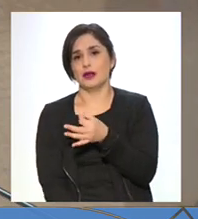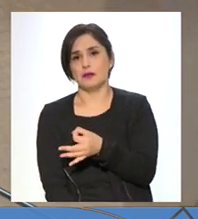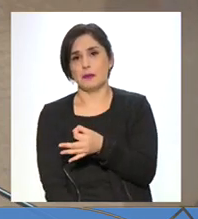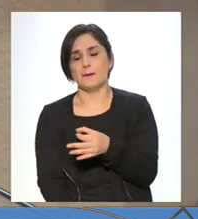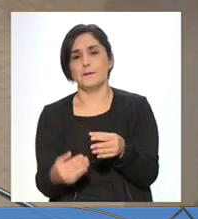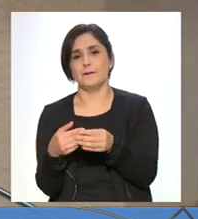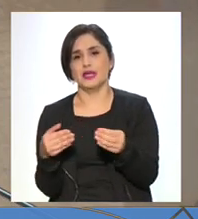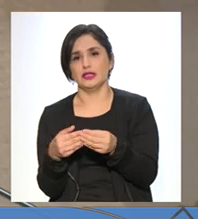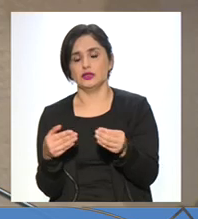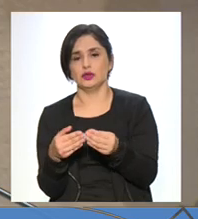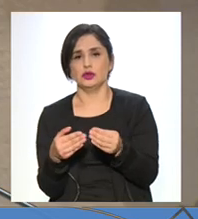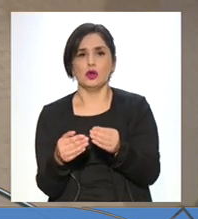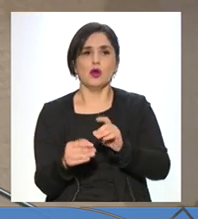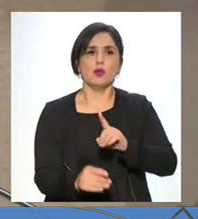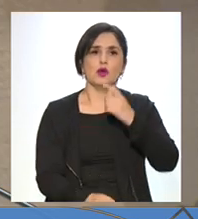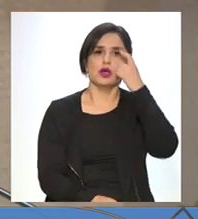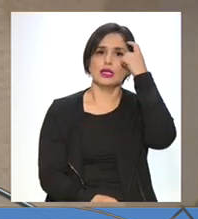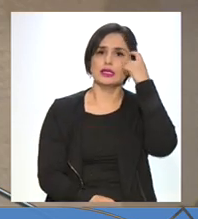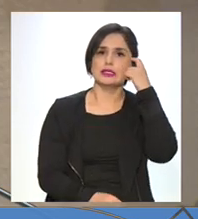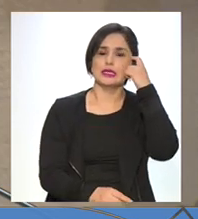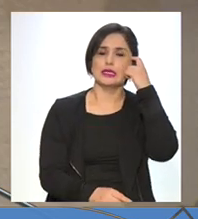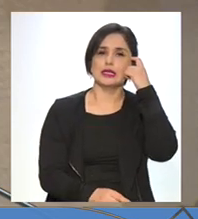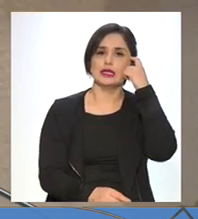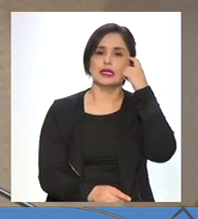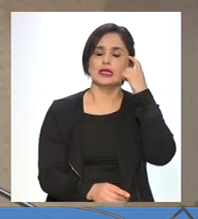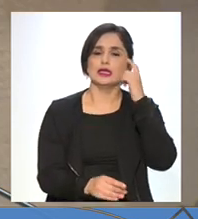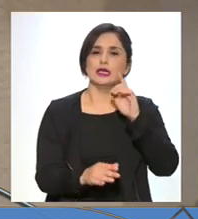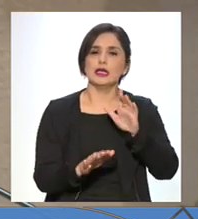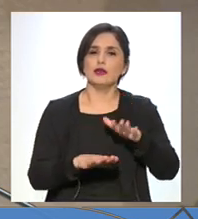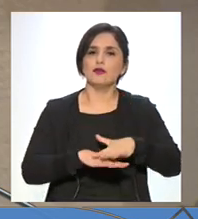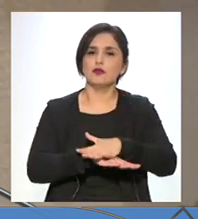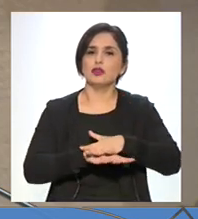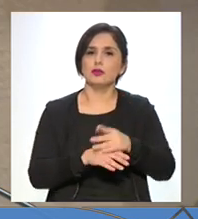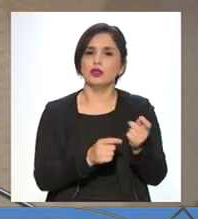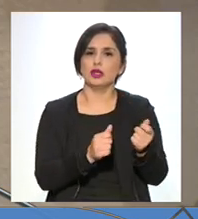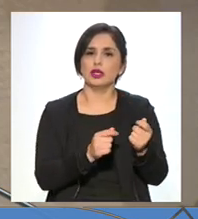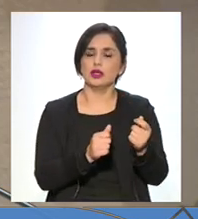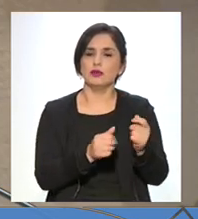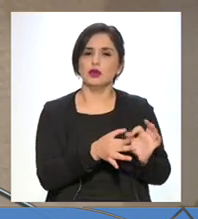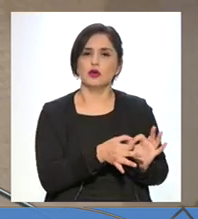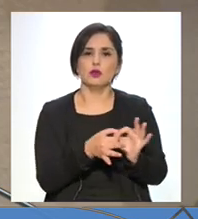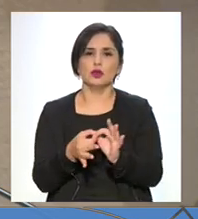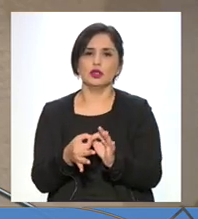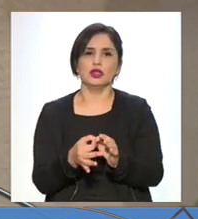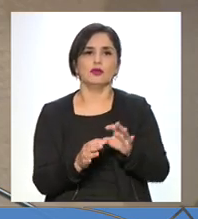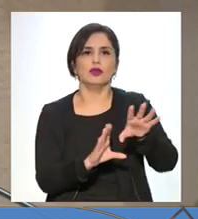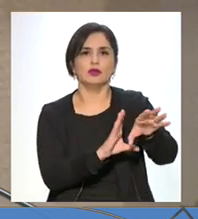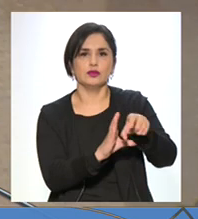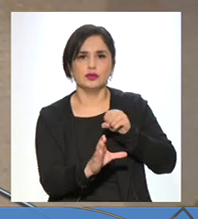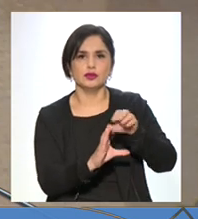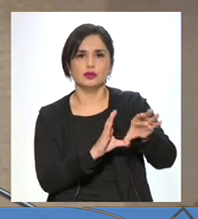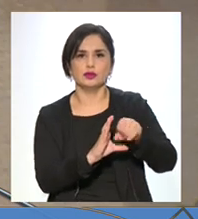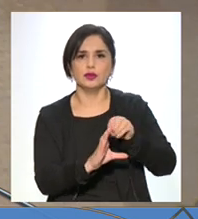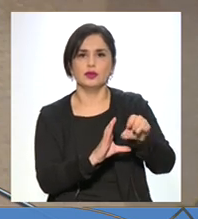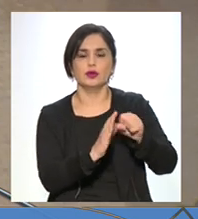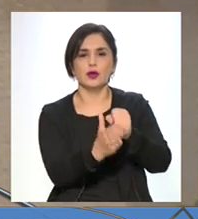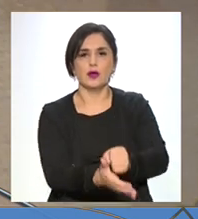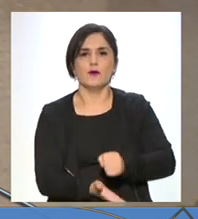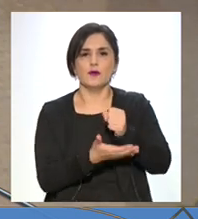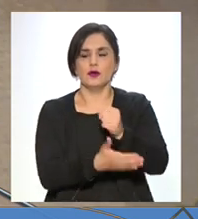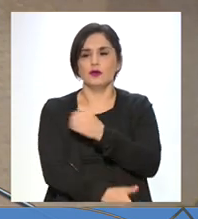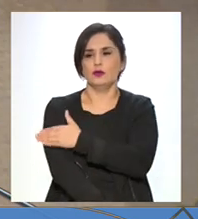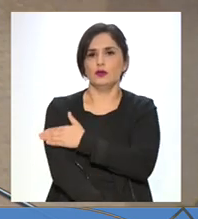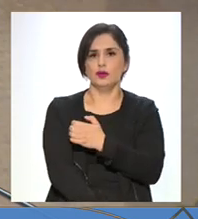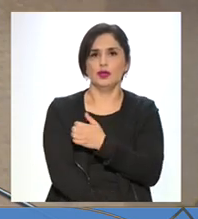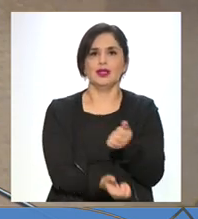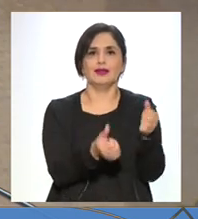parte por la percepción de un empeoramiento de los fundamentos de la economía, producto de los sucesivos retiros masivos de fondos previsionales y el deterioro de las